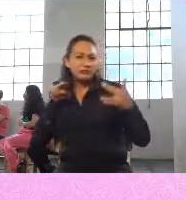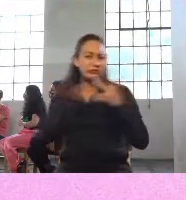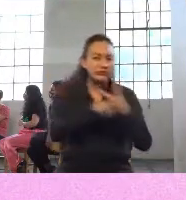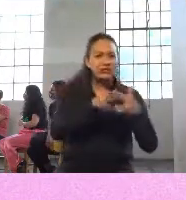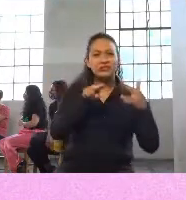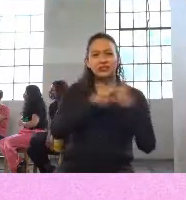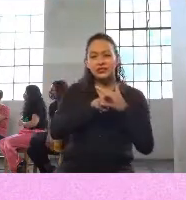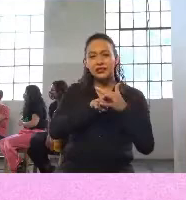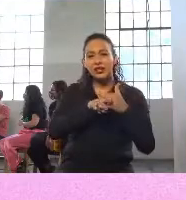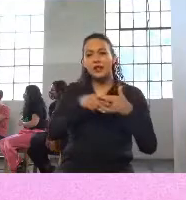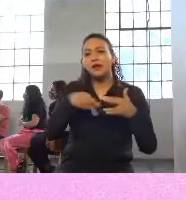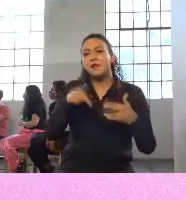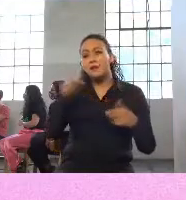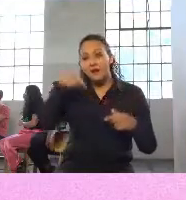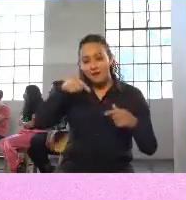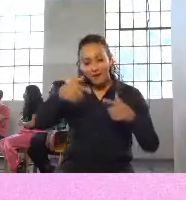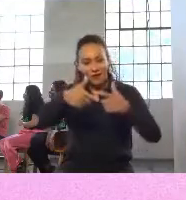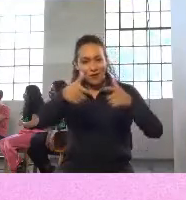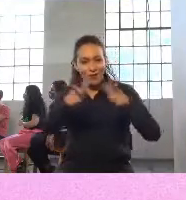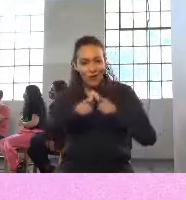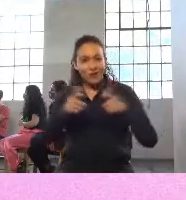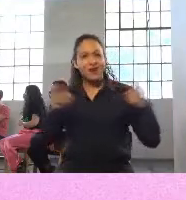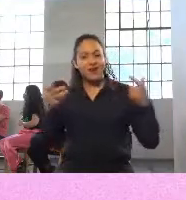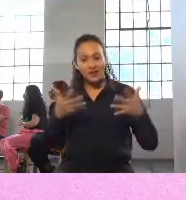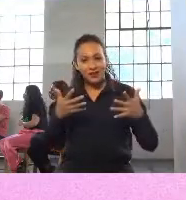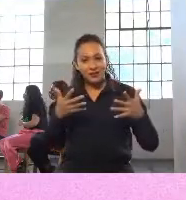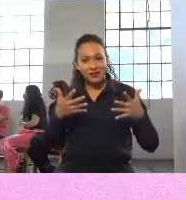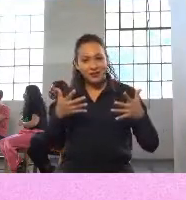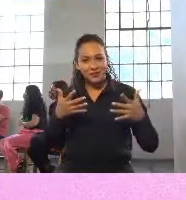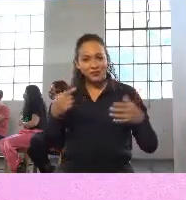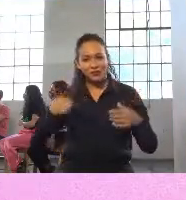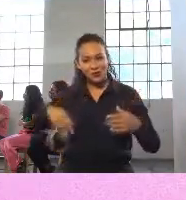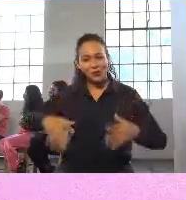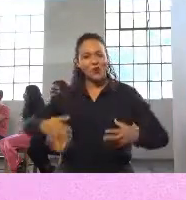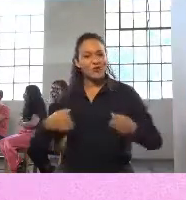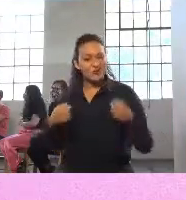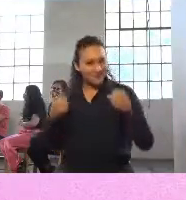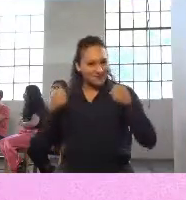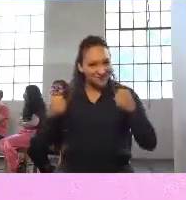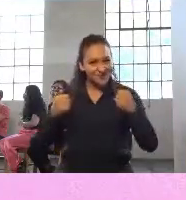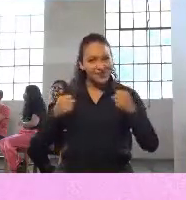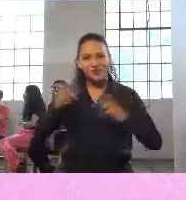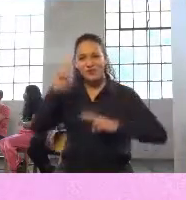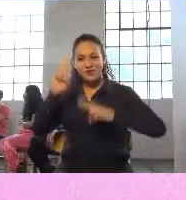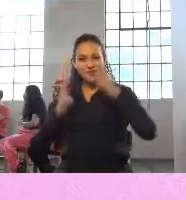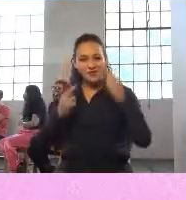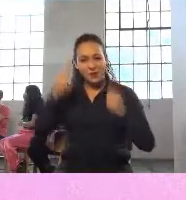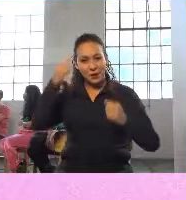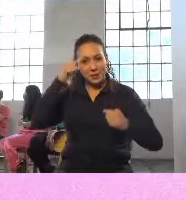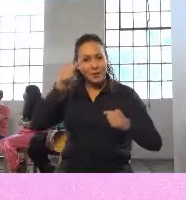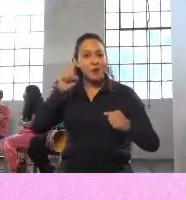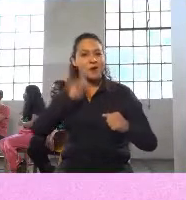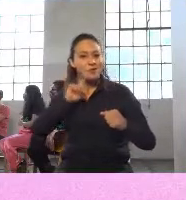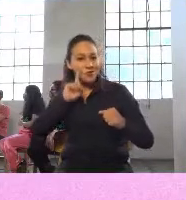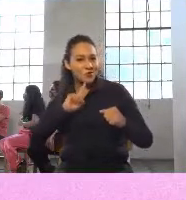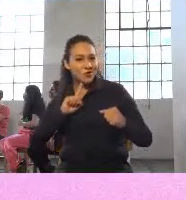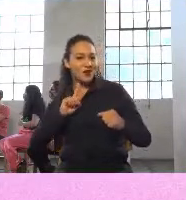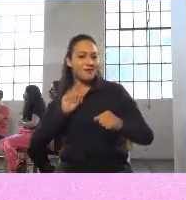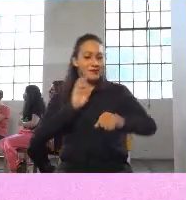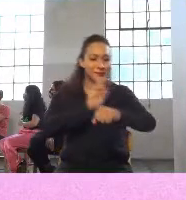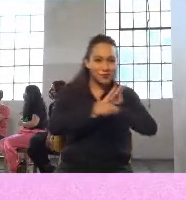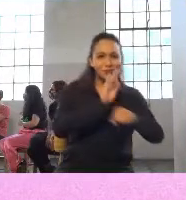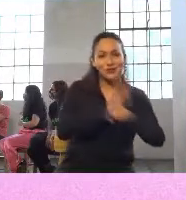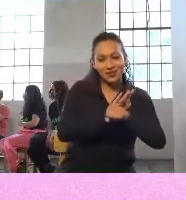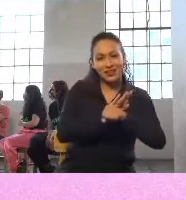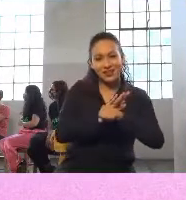unidad encontramos esa fuerza, ¿no? Y entonces, ¿cómo hacer la revolución sin que esa revolución nos quite